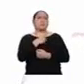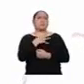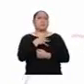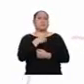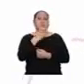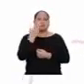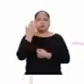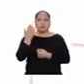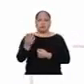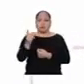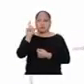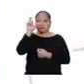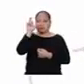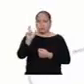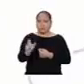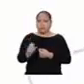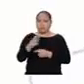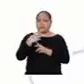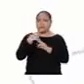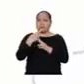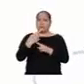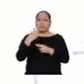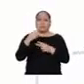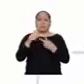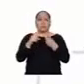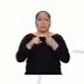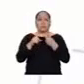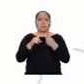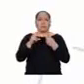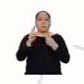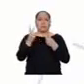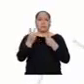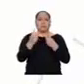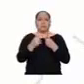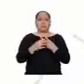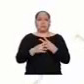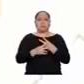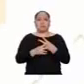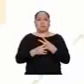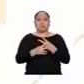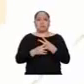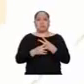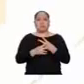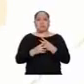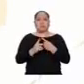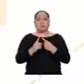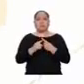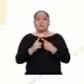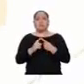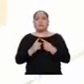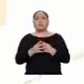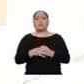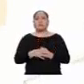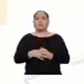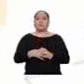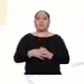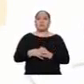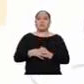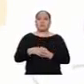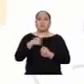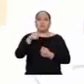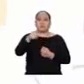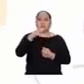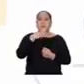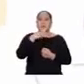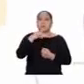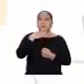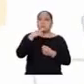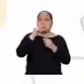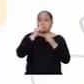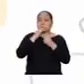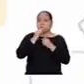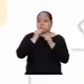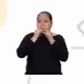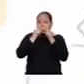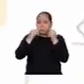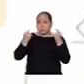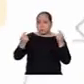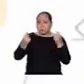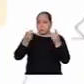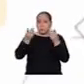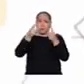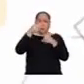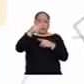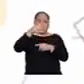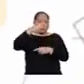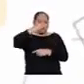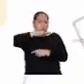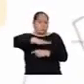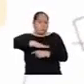o entrevistado. Luego, la pregunta número 1 era: ¿hablas quechua desde que eras niña